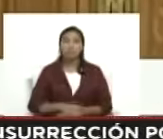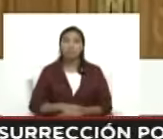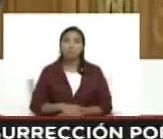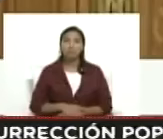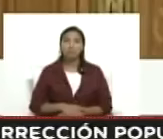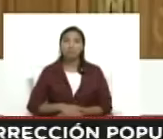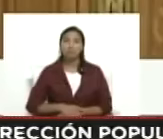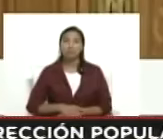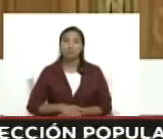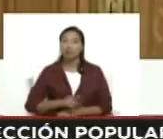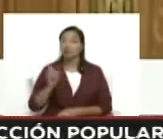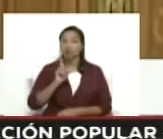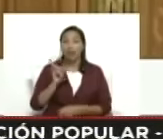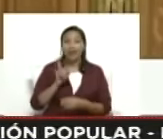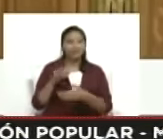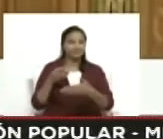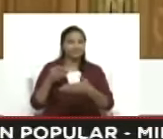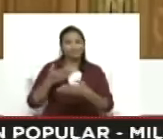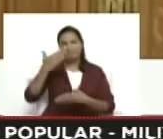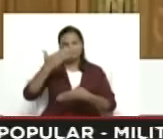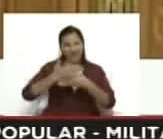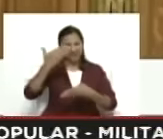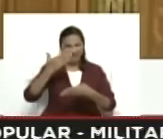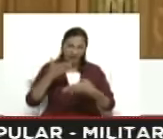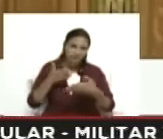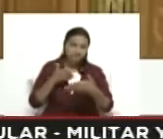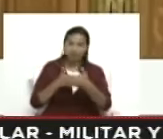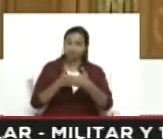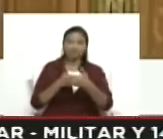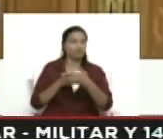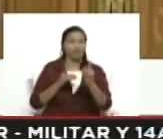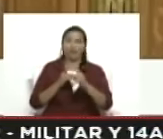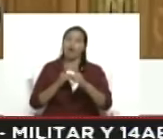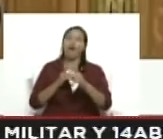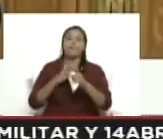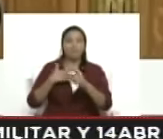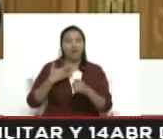No es un obstáculo la edad.